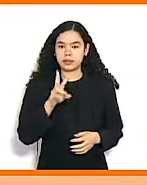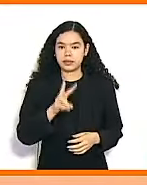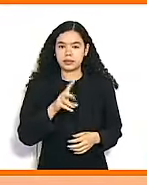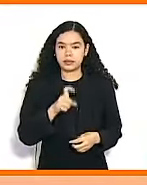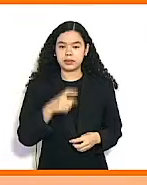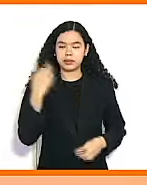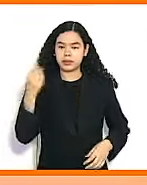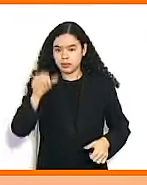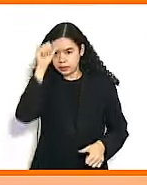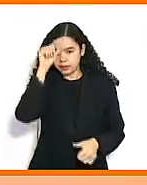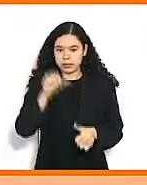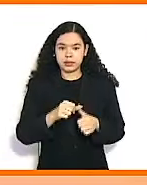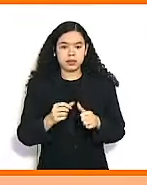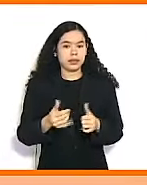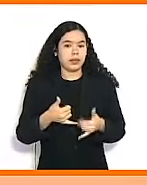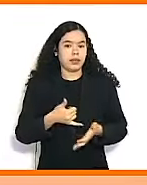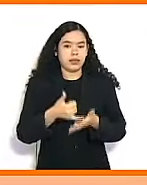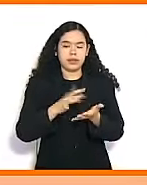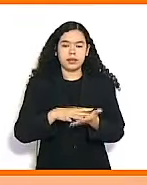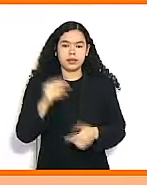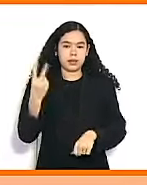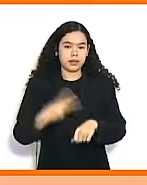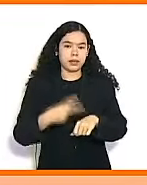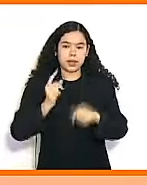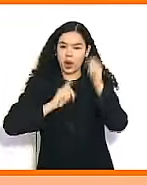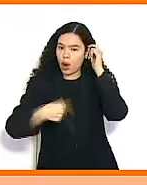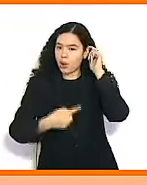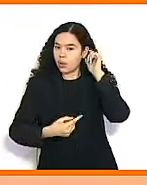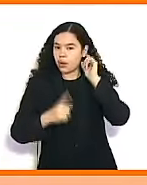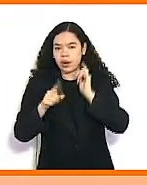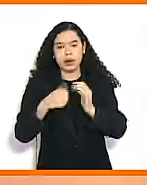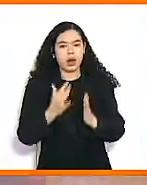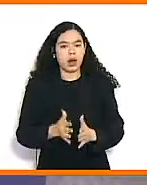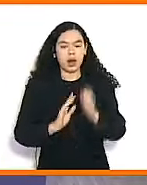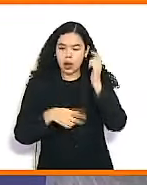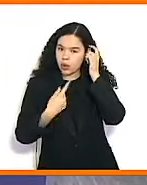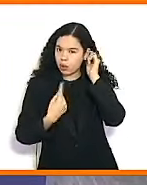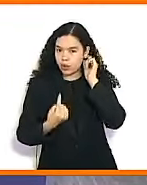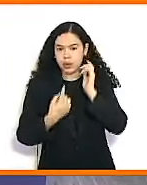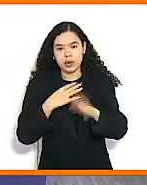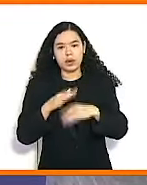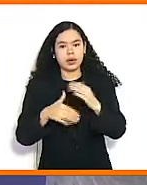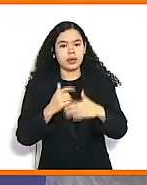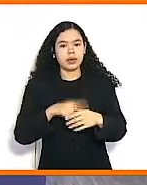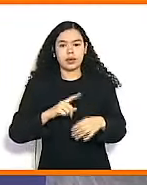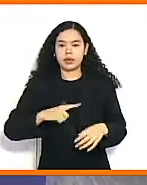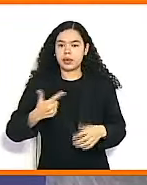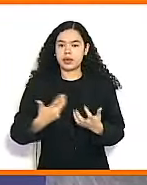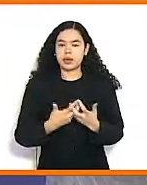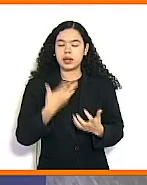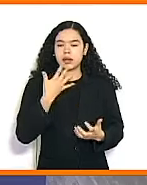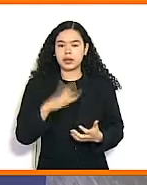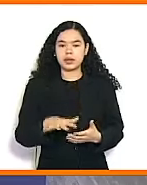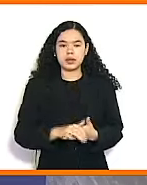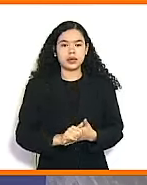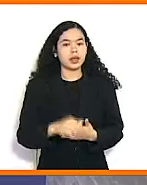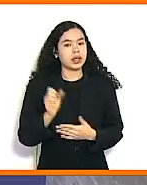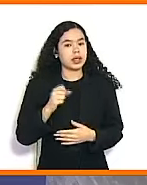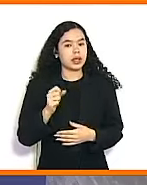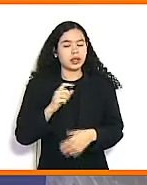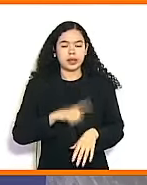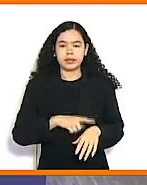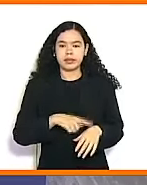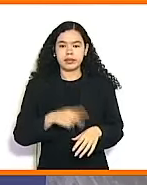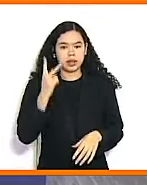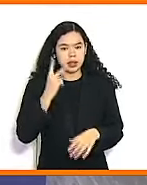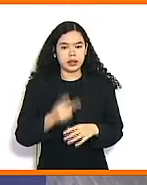2X. Te recuerdo que tu premio se multiplica por 2 en Diaria, pero si eres jugador para más uno, será Kenia quien te dé la suerte. Así es, daremos a conocer